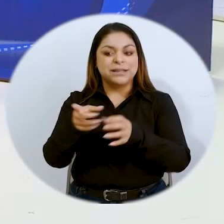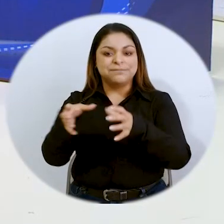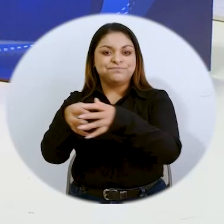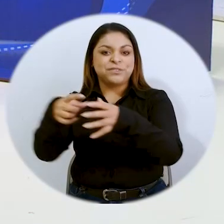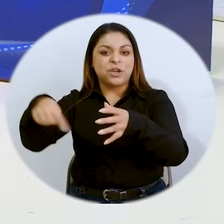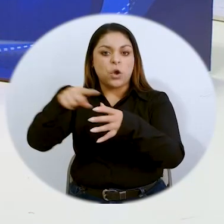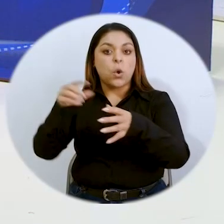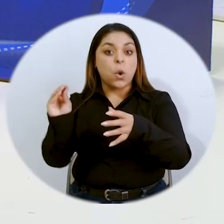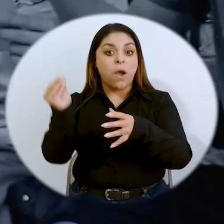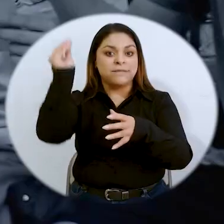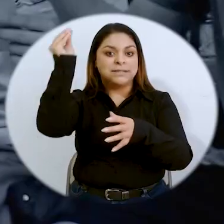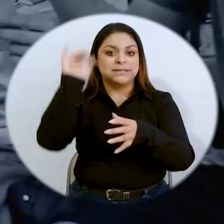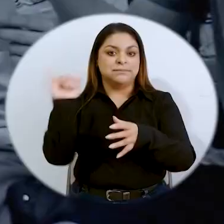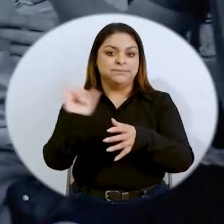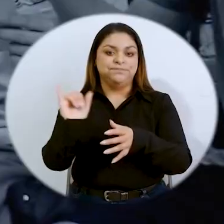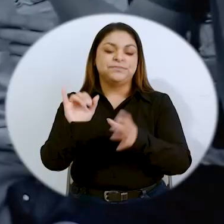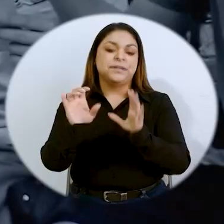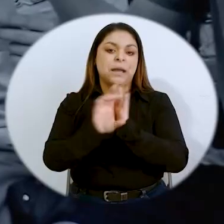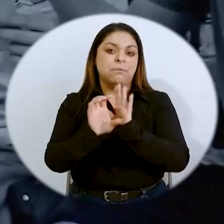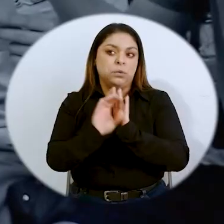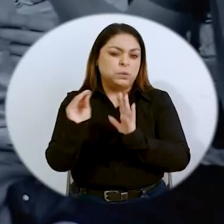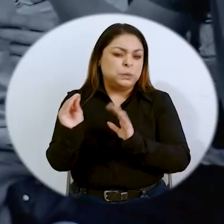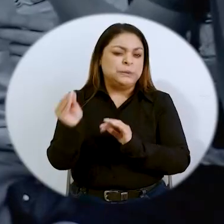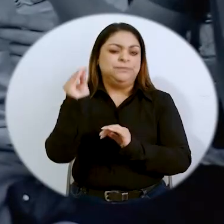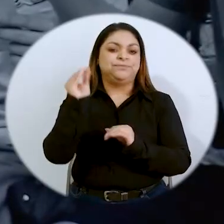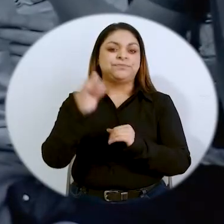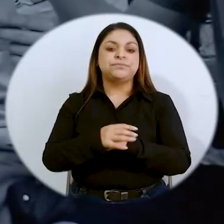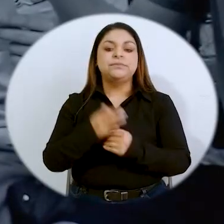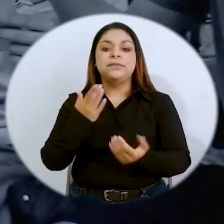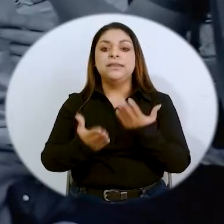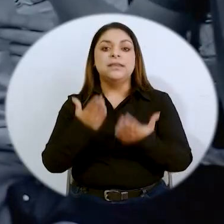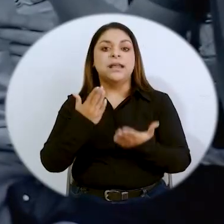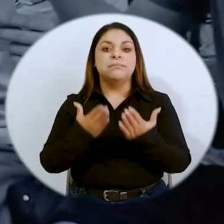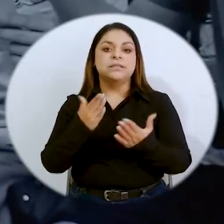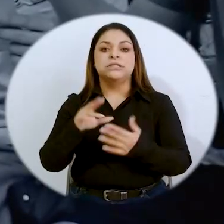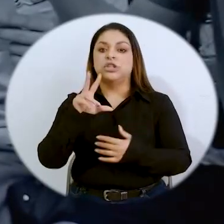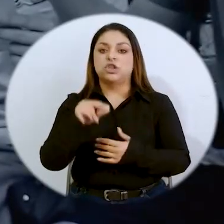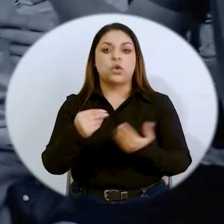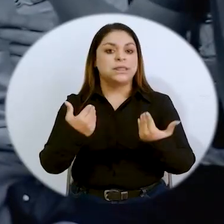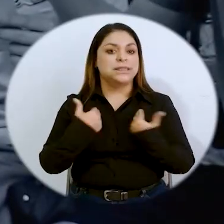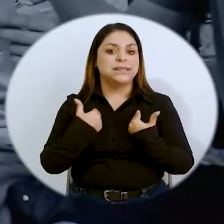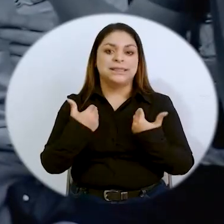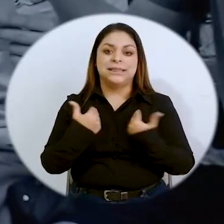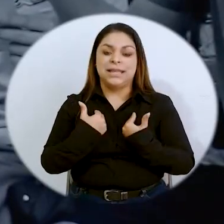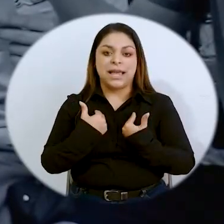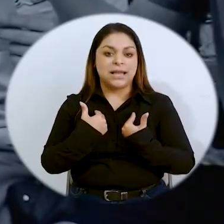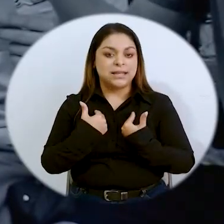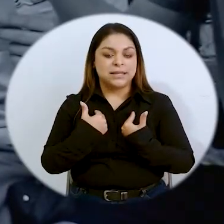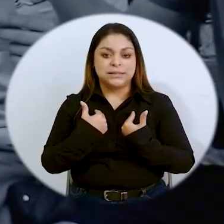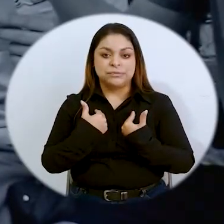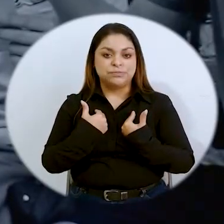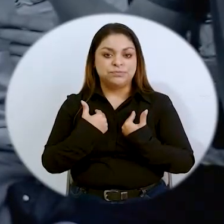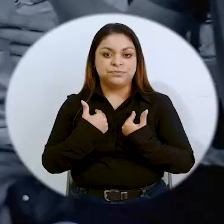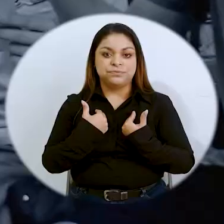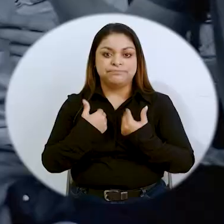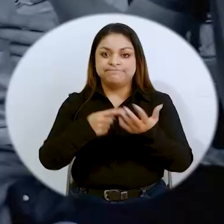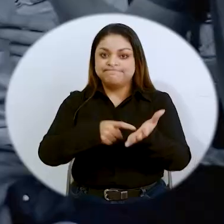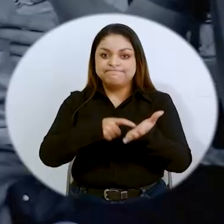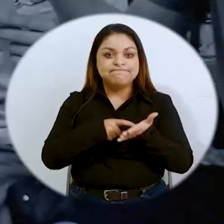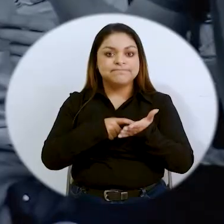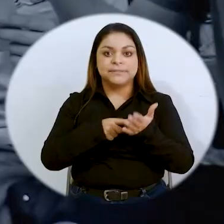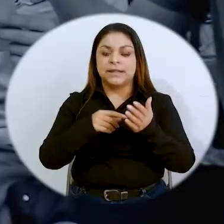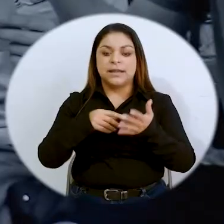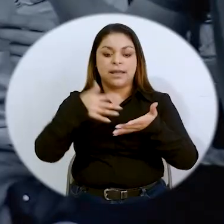sector de juventud, sobre todo, ¿verdad? Estamos hablando de gente bastante joven que tal vez no tiene